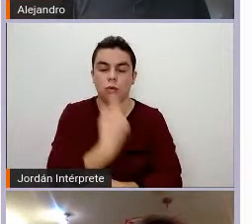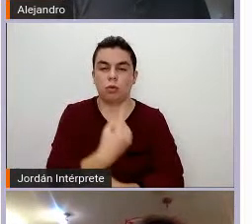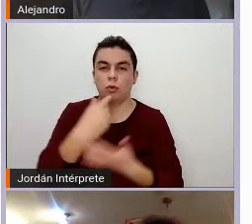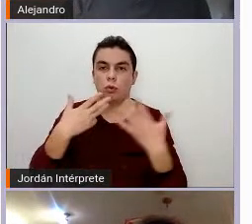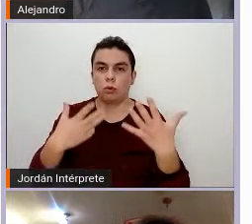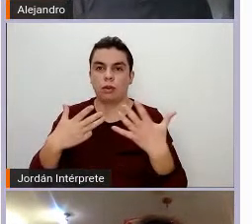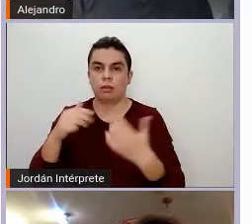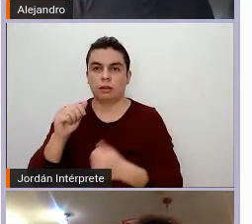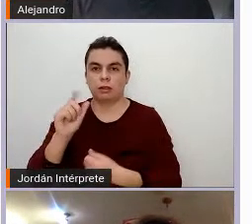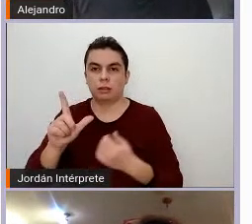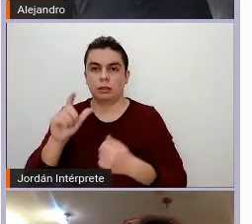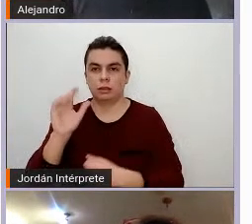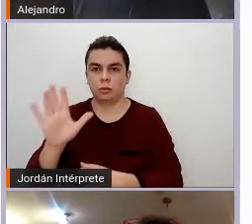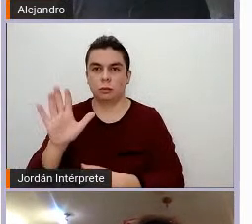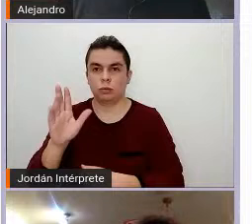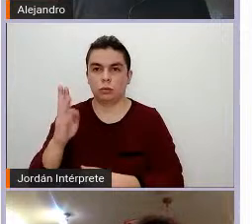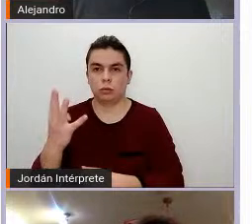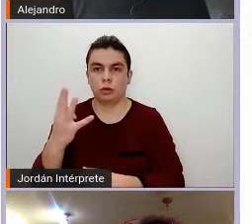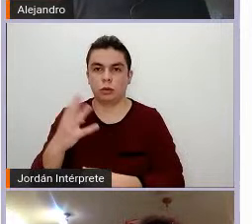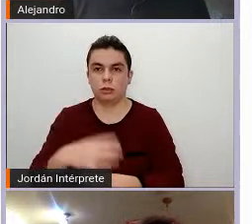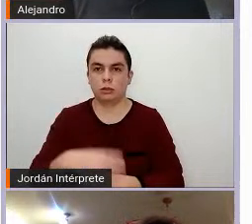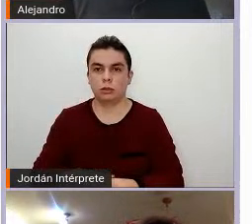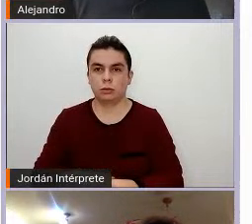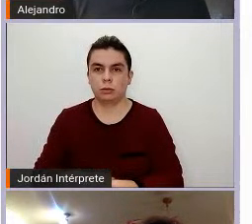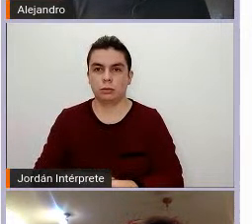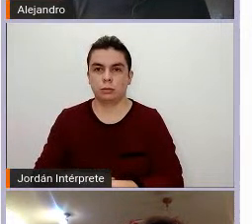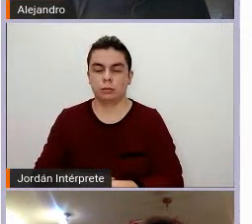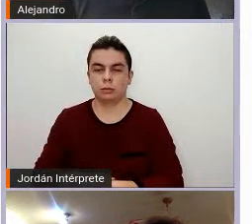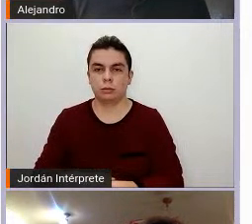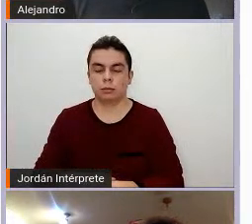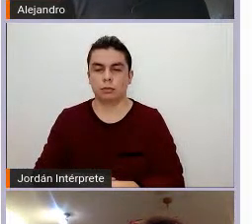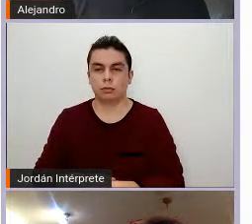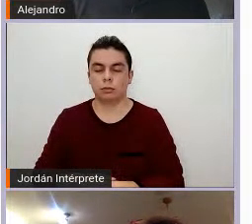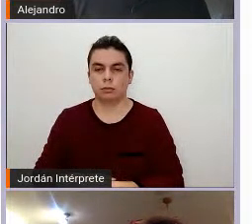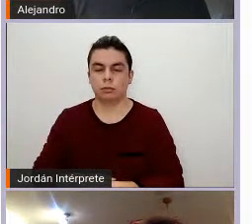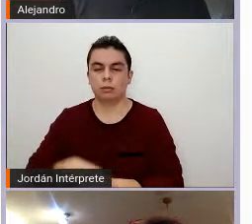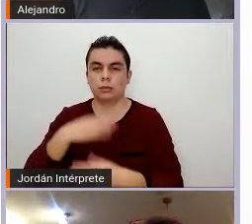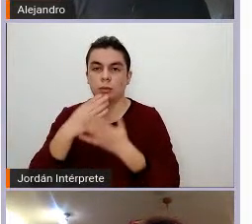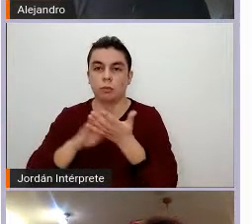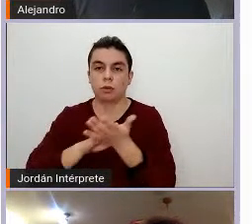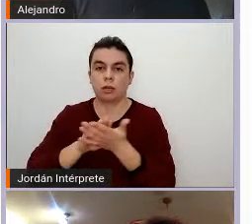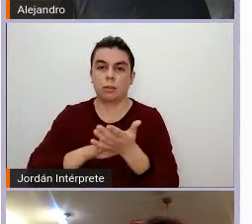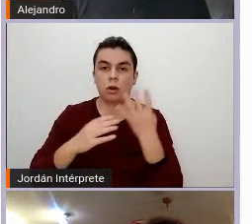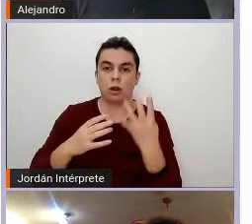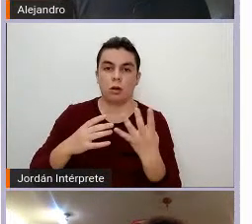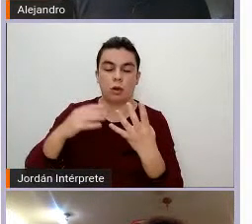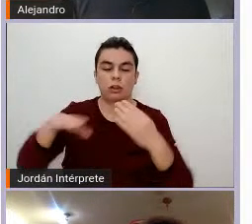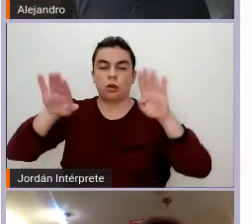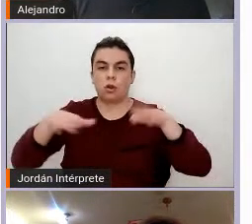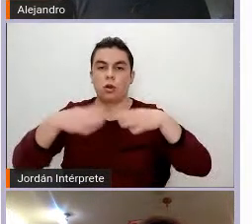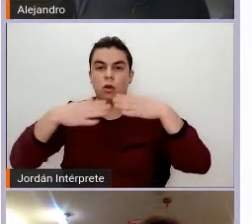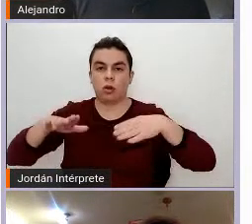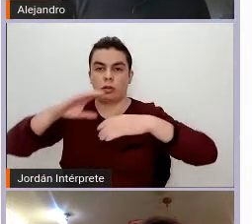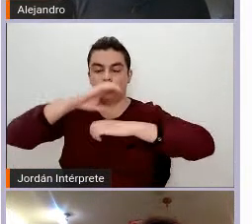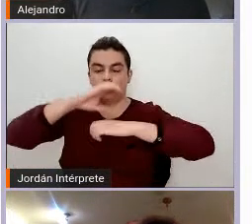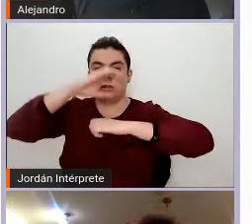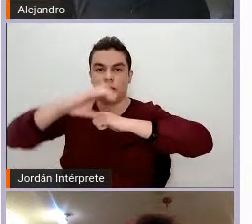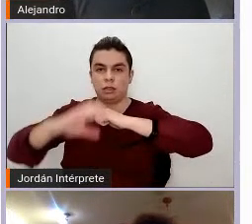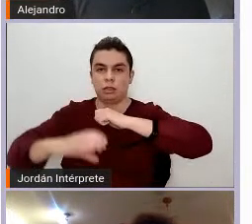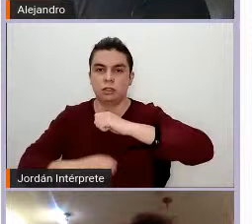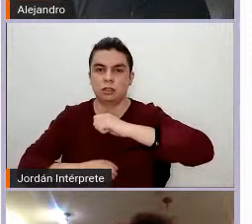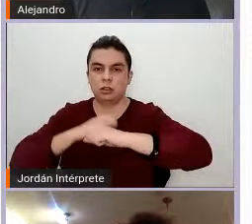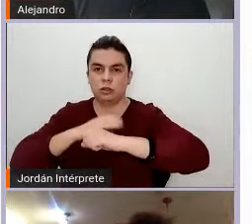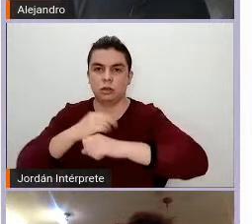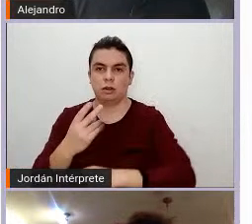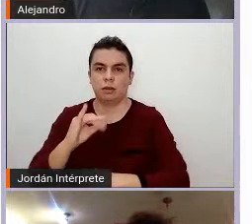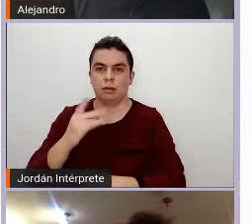Un ejemplo musical de este modelo son las cuatro estaciones de Antonio Vivaldi, donde el compositor intenta traducir esos fenómenos